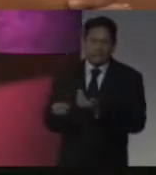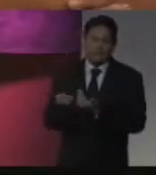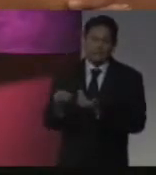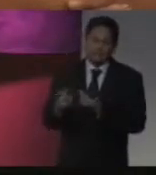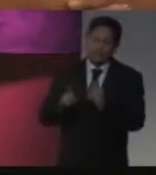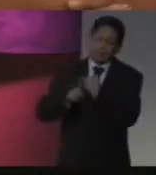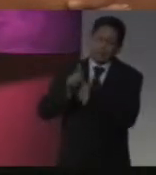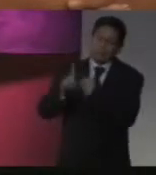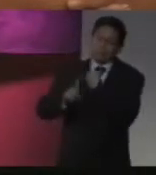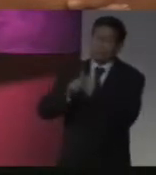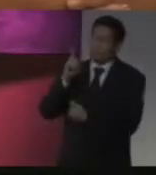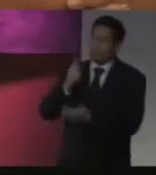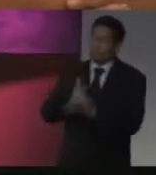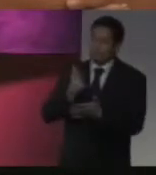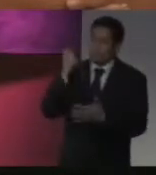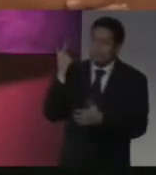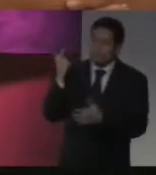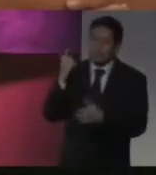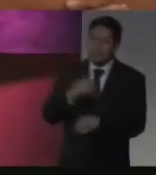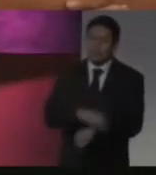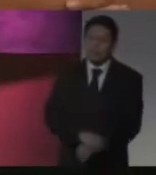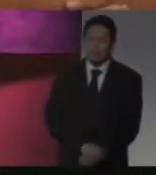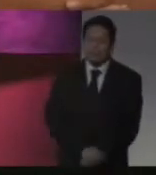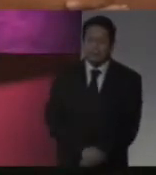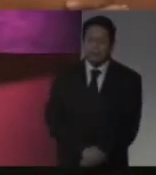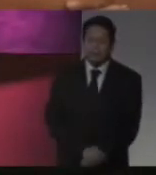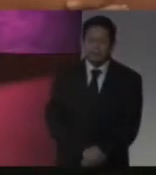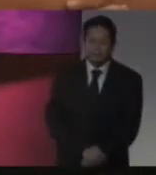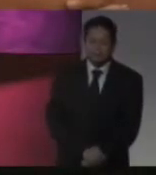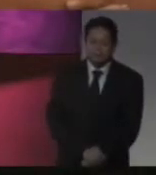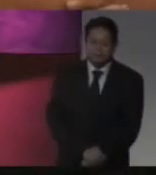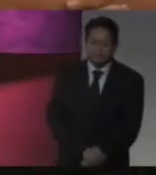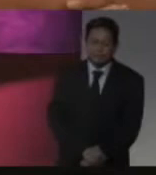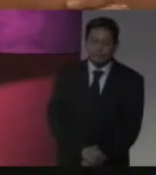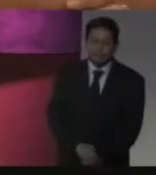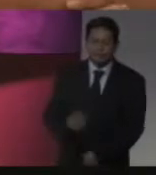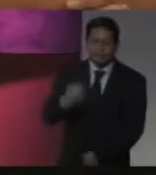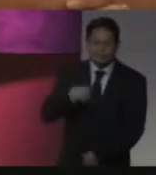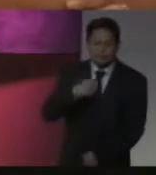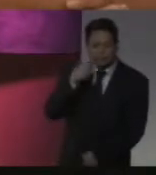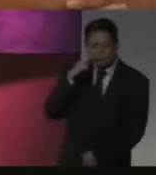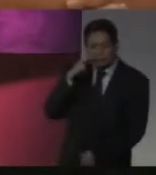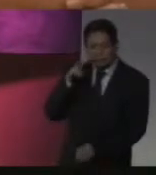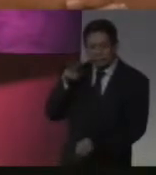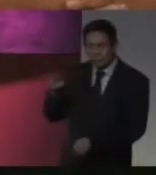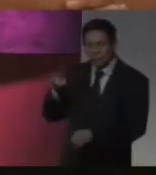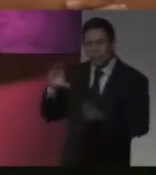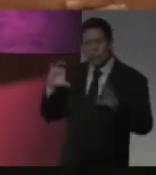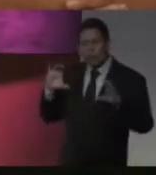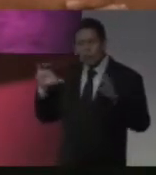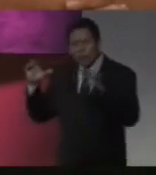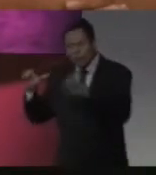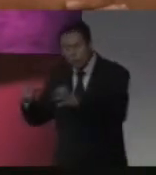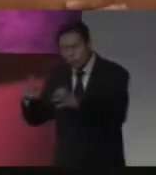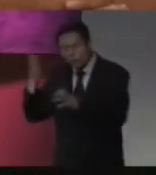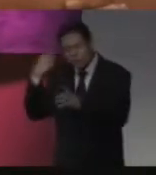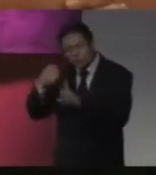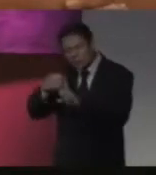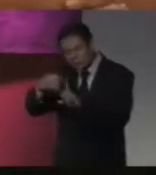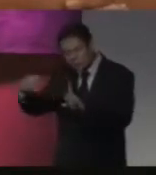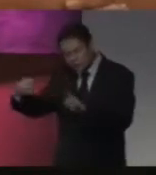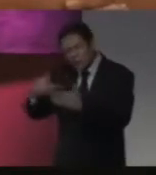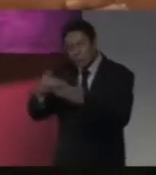sido un contexto en donde la desestructuración de las comunidades indígenas es